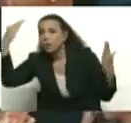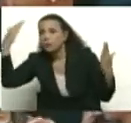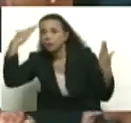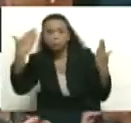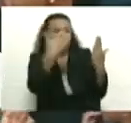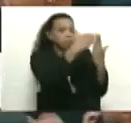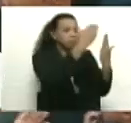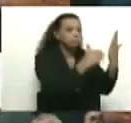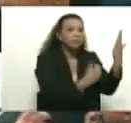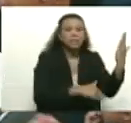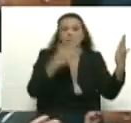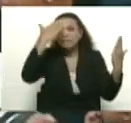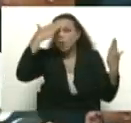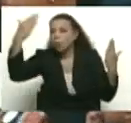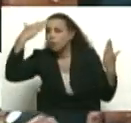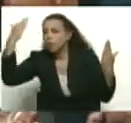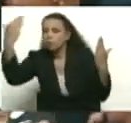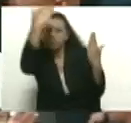Luis Espelosín,